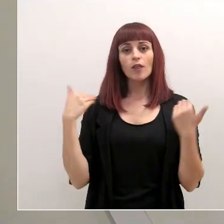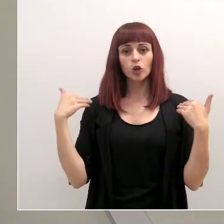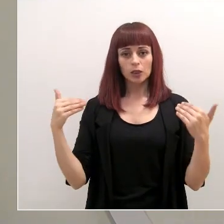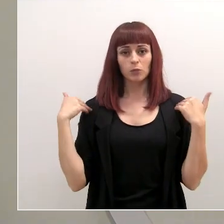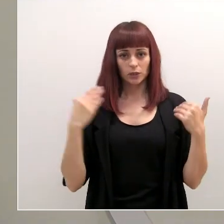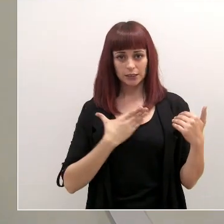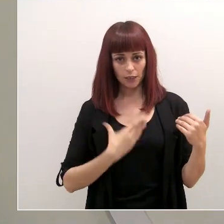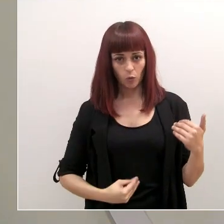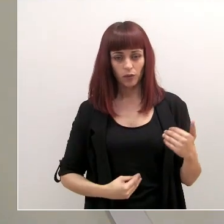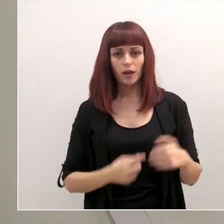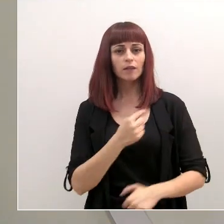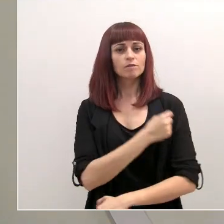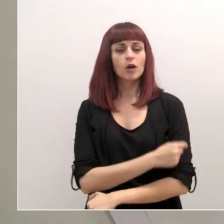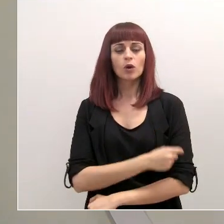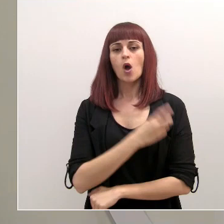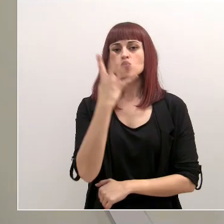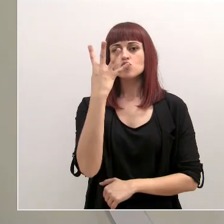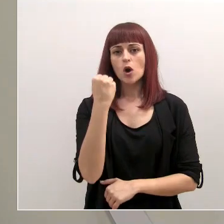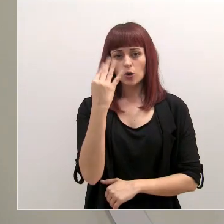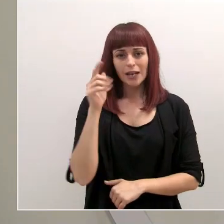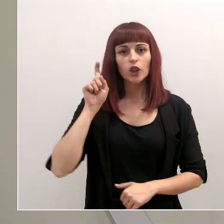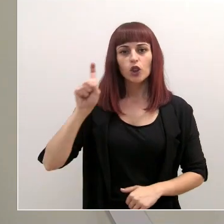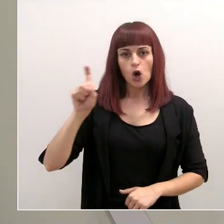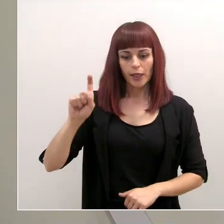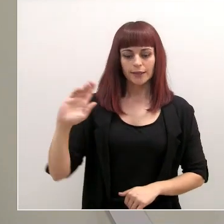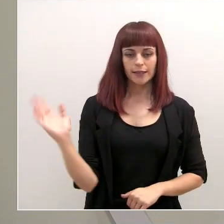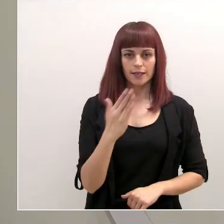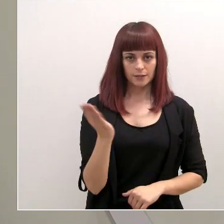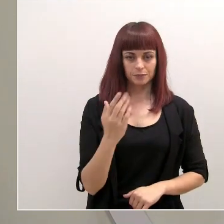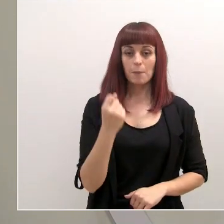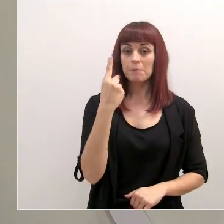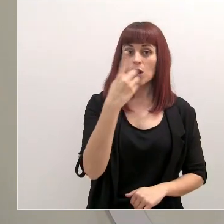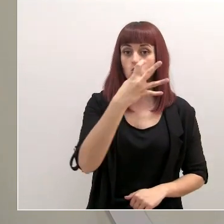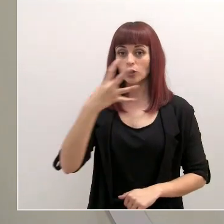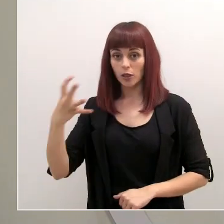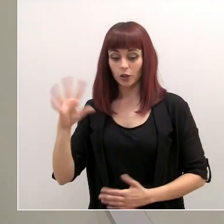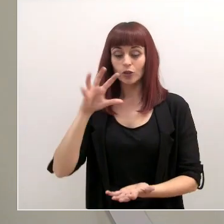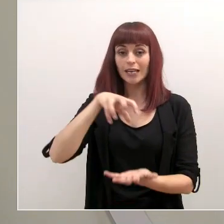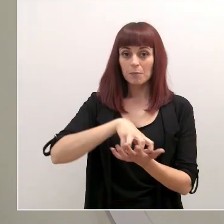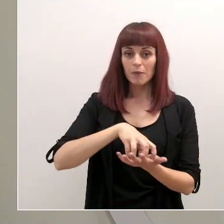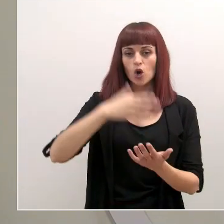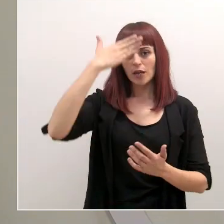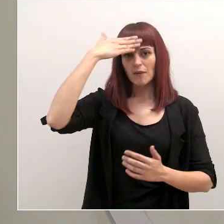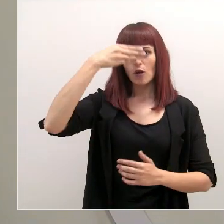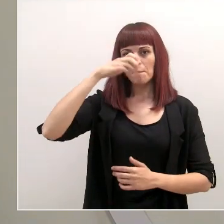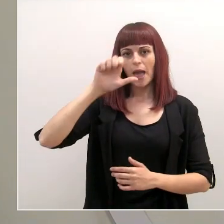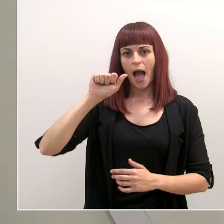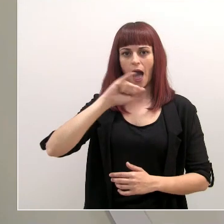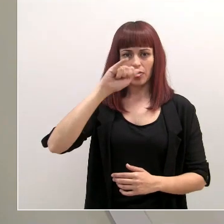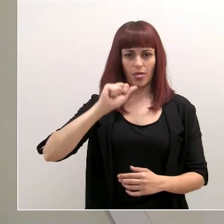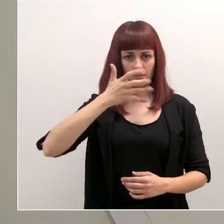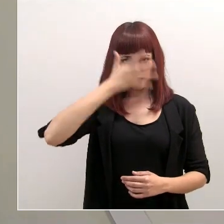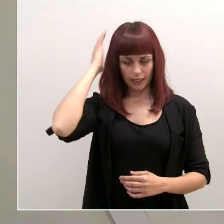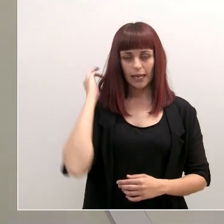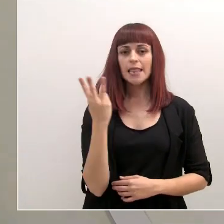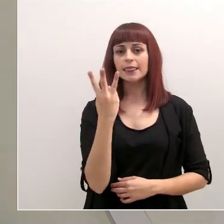Deportes de Murcia, se vacunó a 4.000 docentes, a 1.400 en el pabellón Cabezo Beaza de Cartagena,